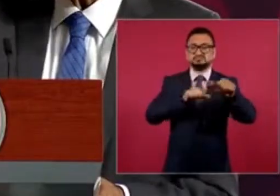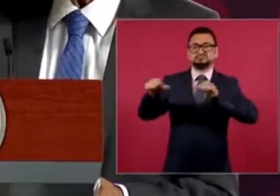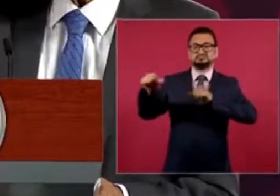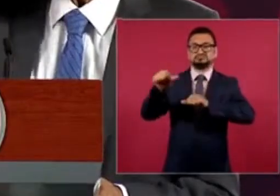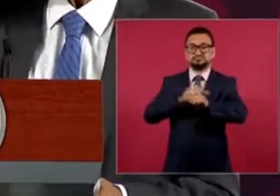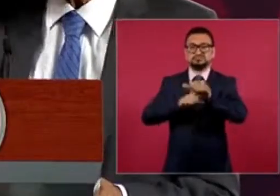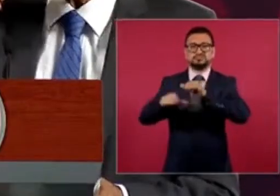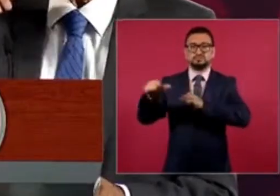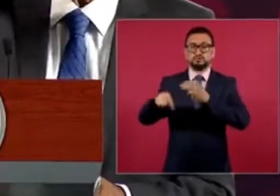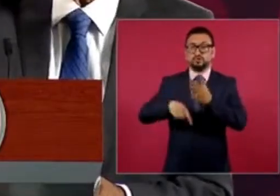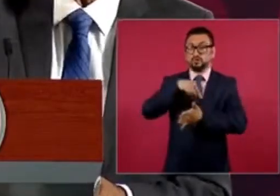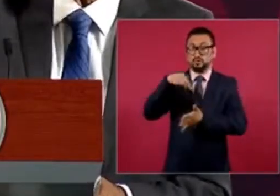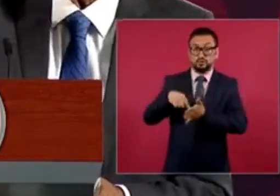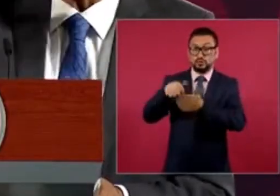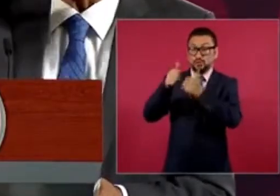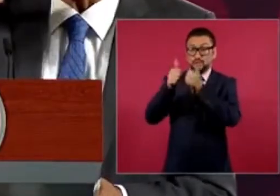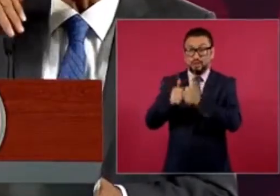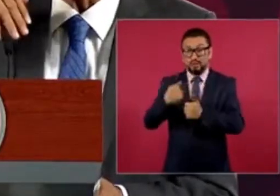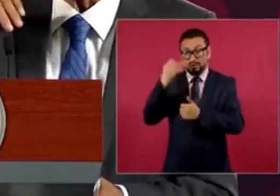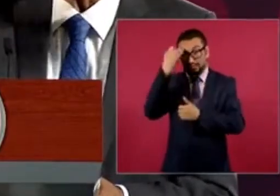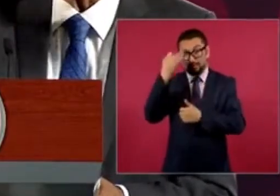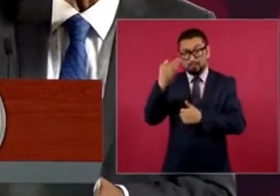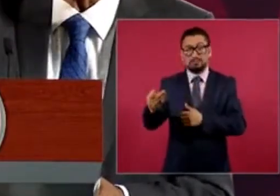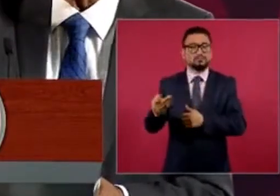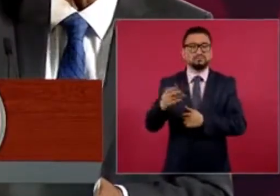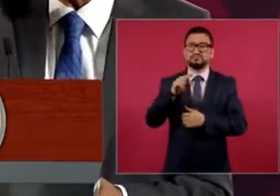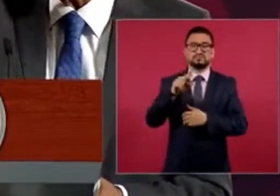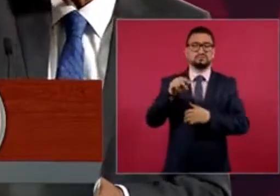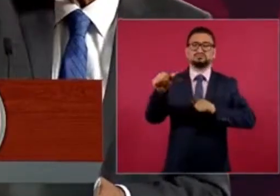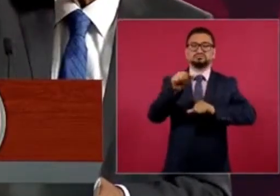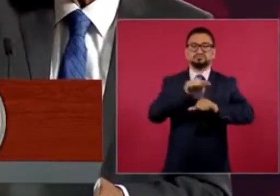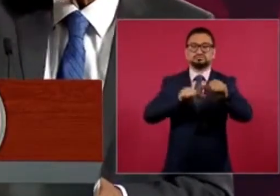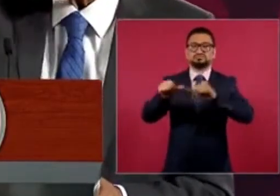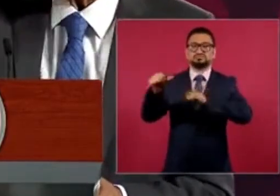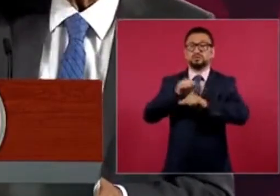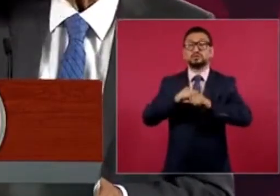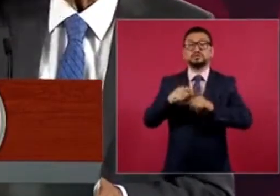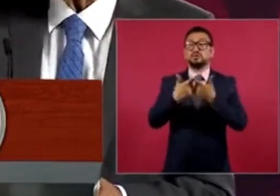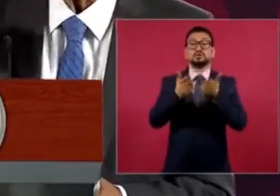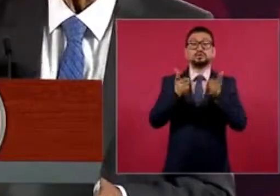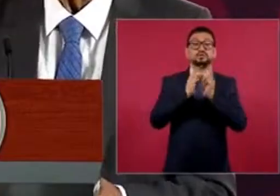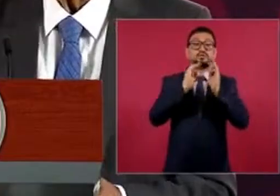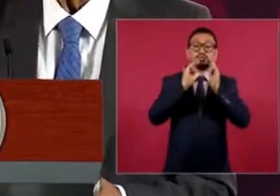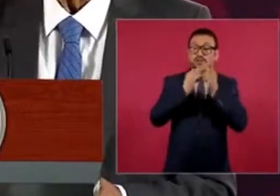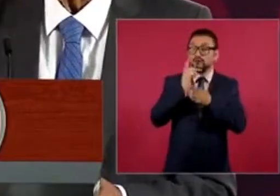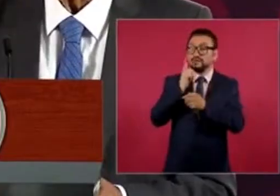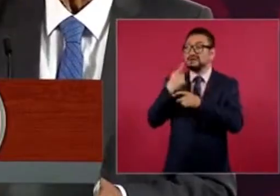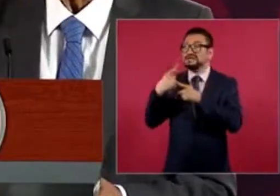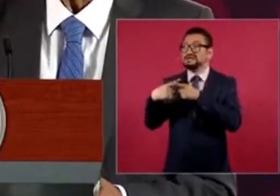no llegan a identificarlos las bandas de delincuentes.